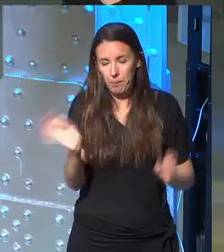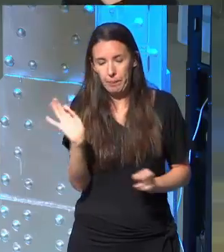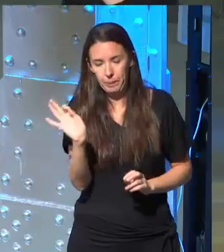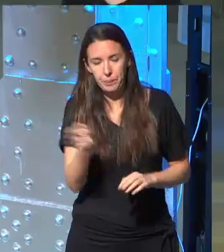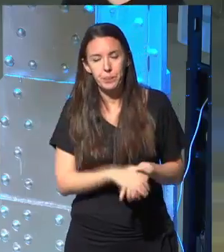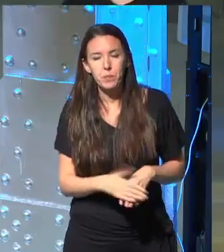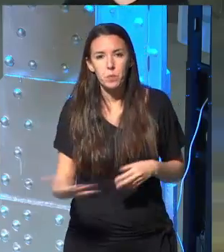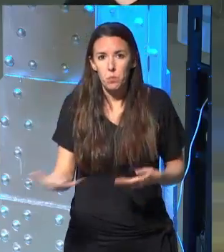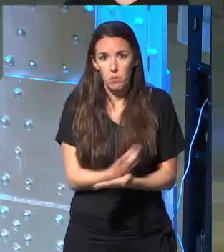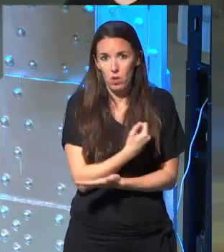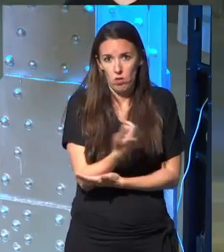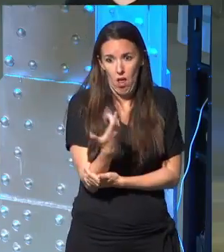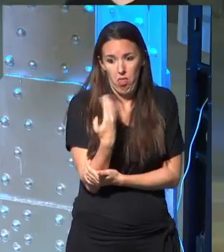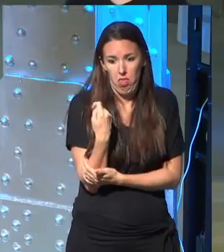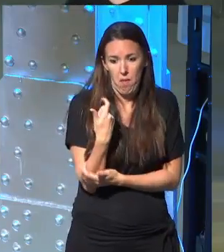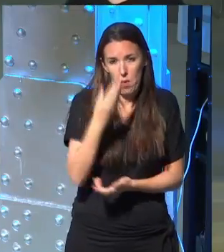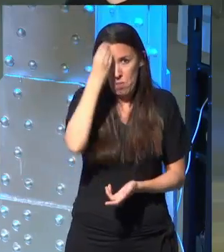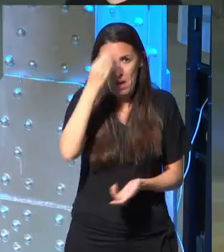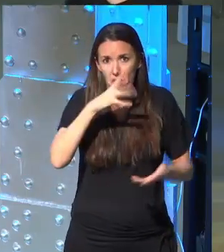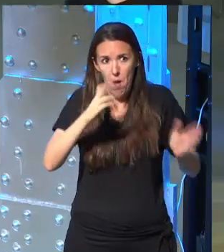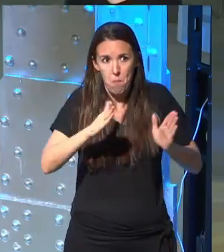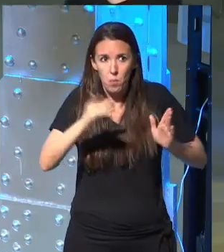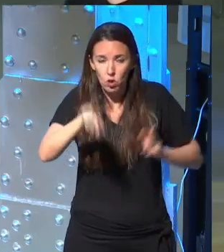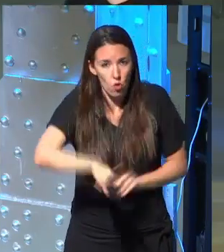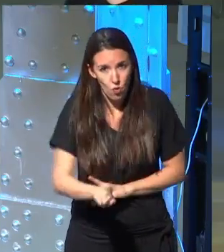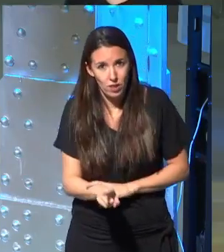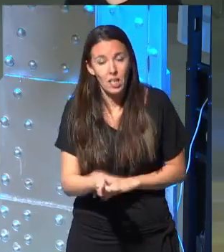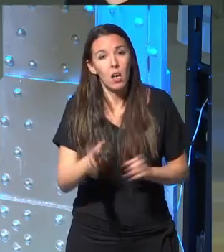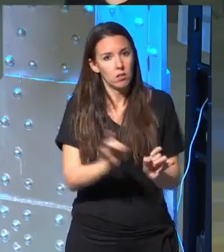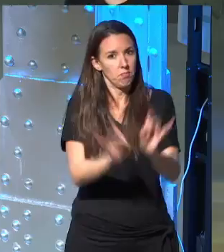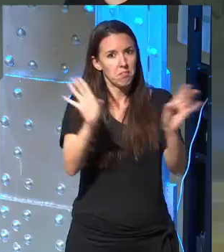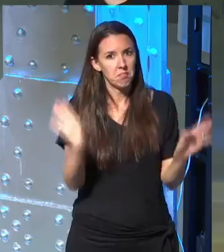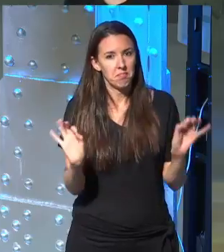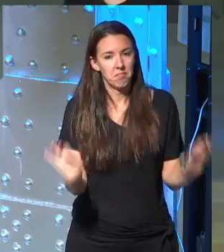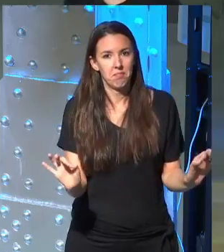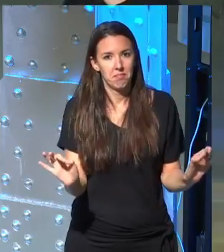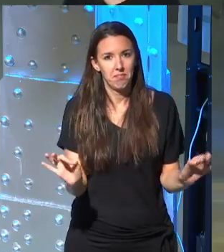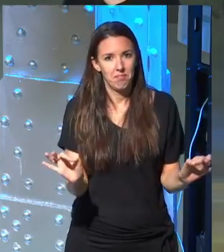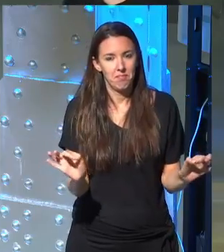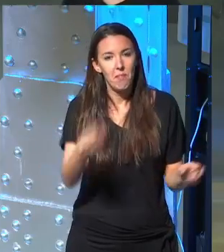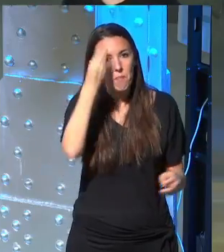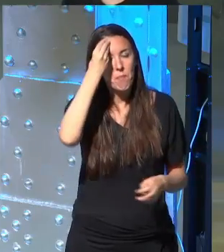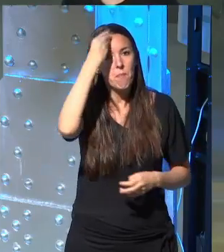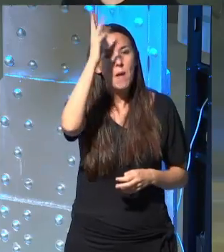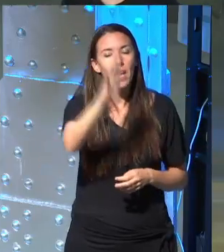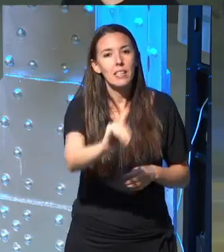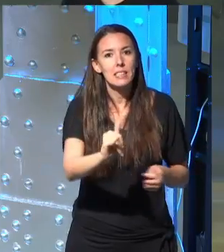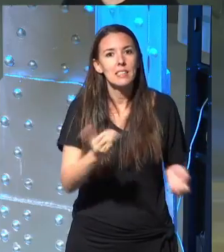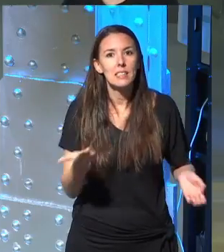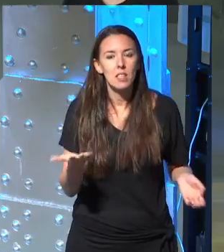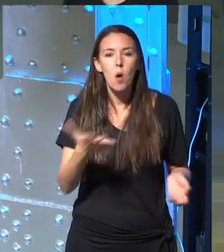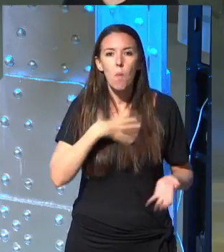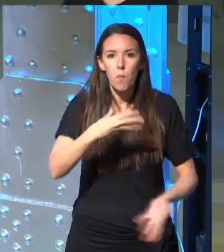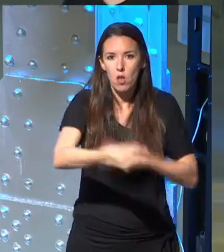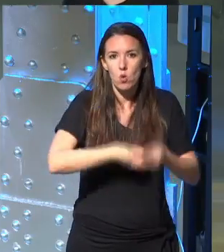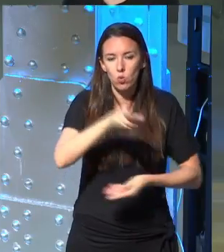verdad que está todo muy reciente y creo que ahora no es el momento. Pero evidentemente creo que sí que se